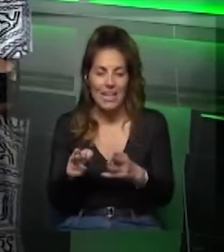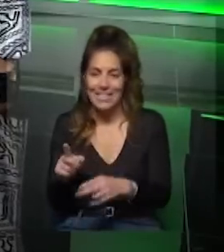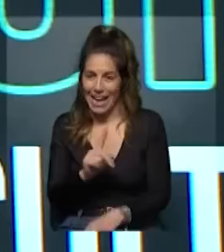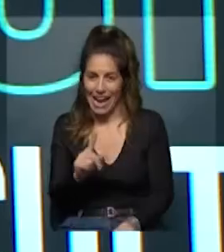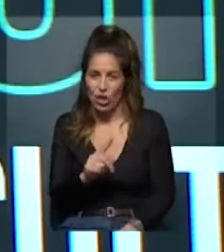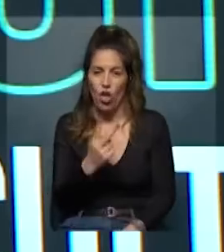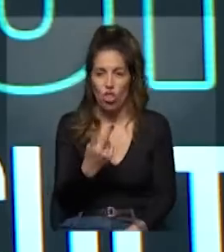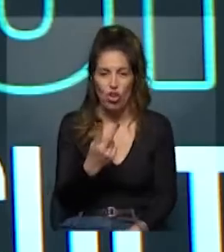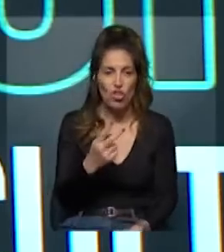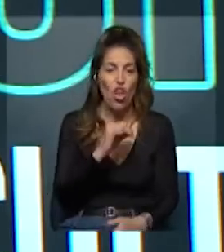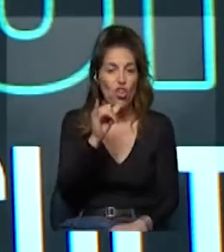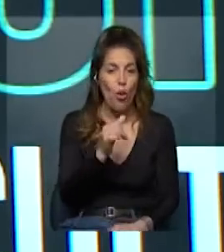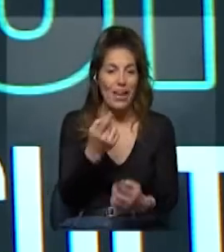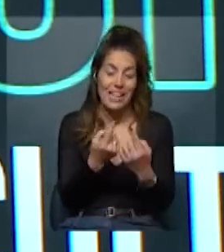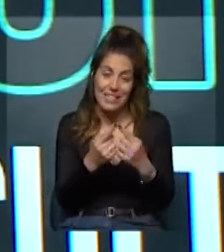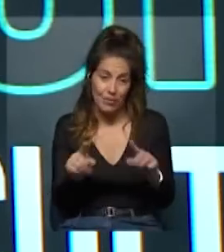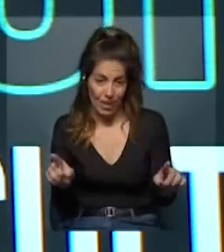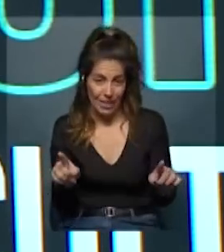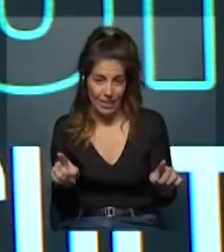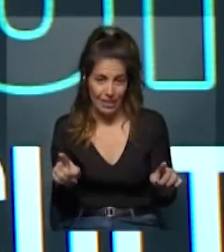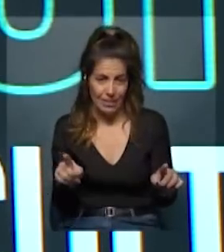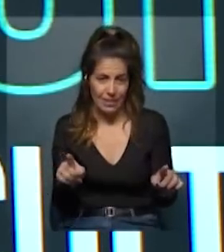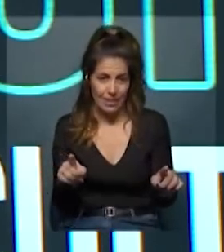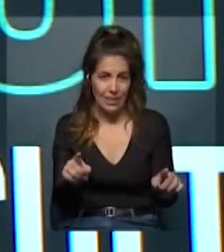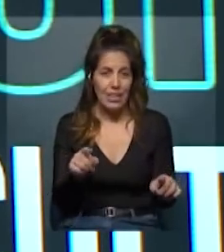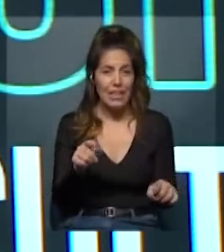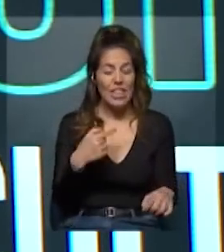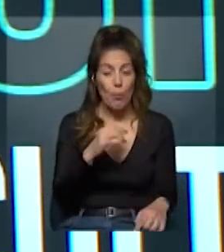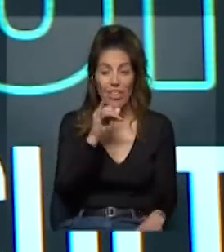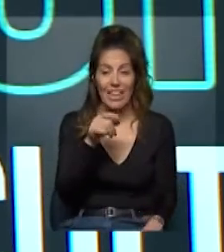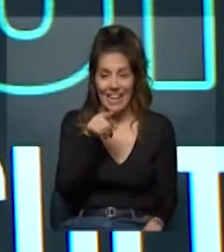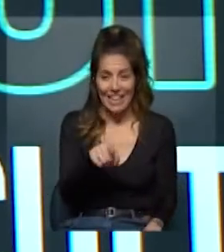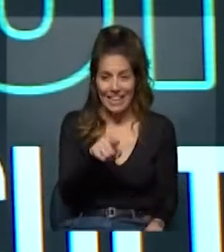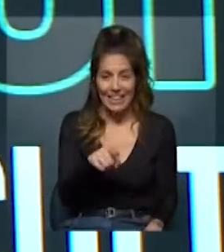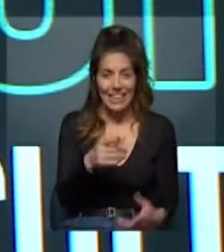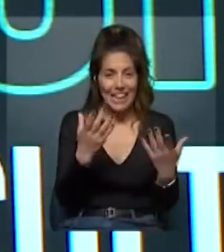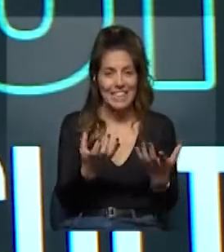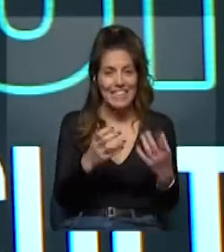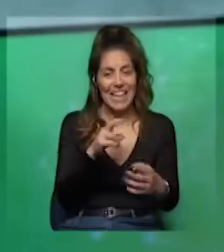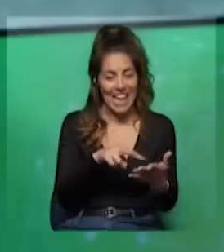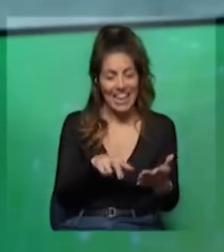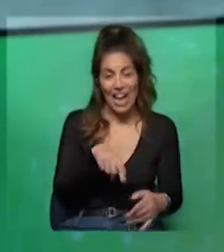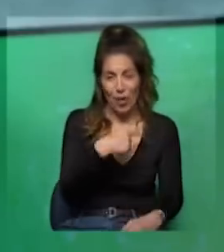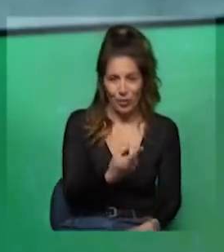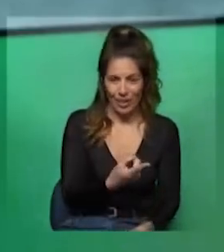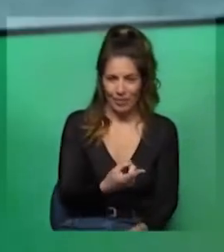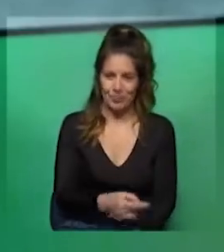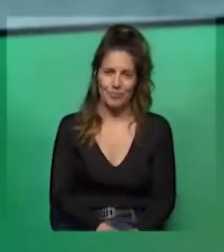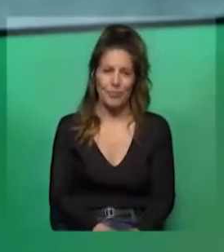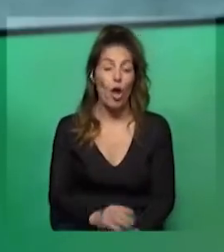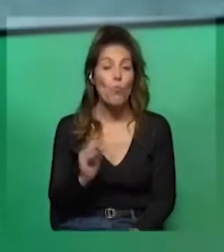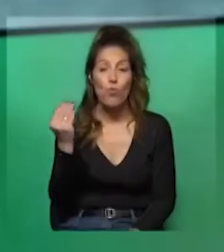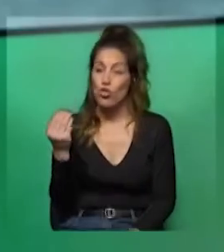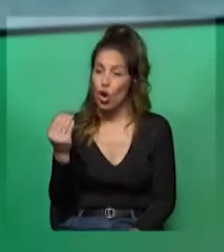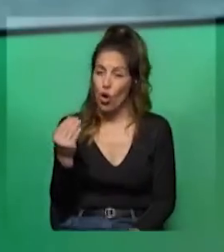son dos novelas independientes este a mí después de haber leído esta que fue la primera que le di me dieron ganas de ir a leer la primera sí Muchos jóvenes